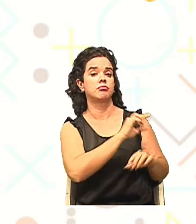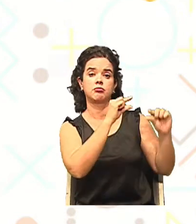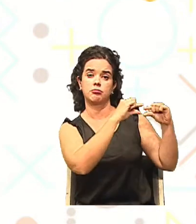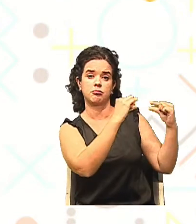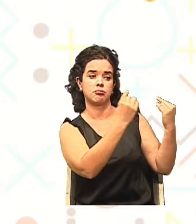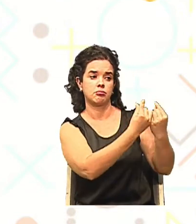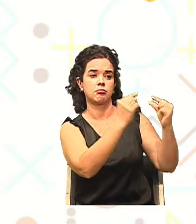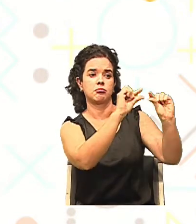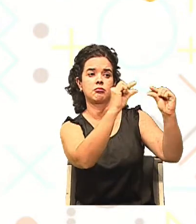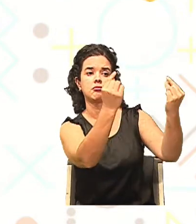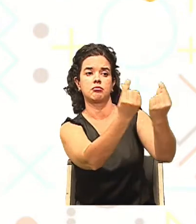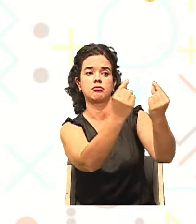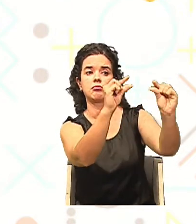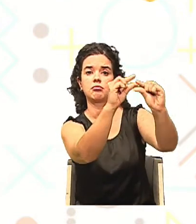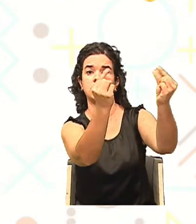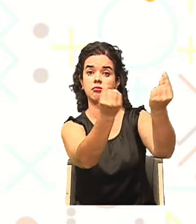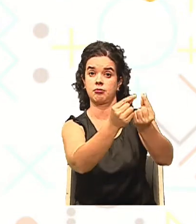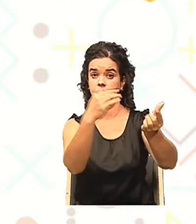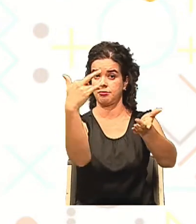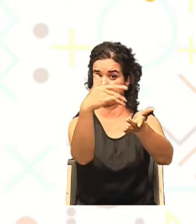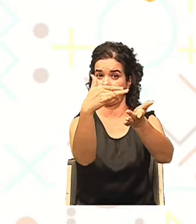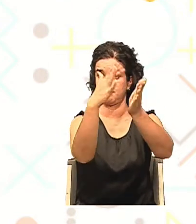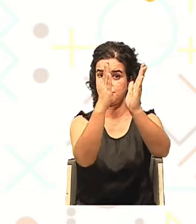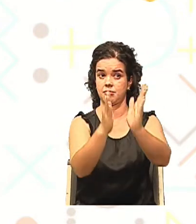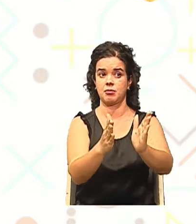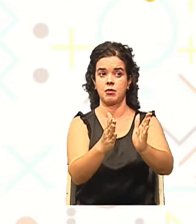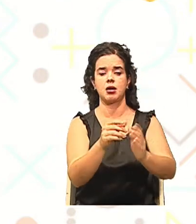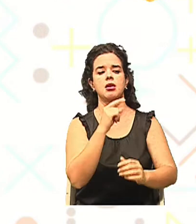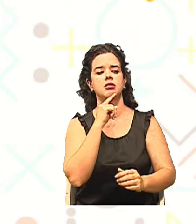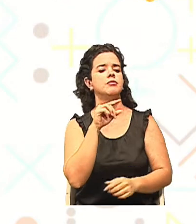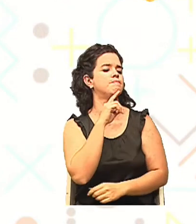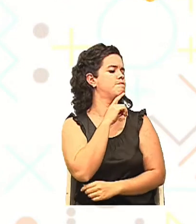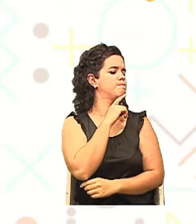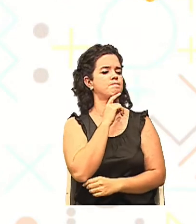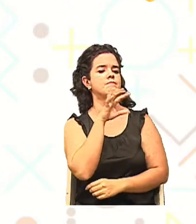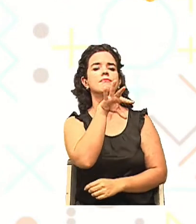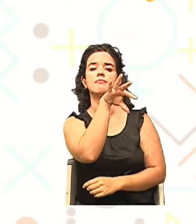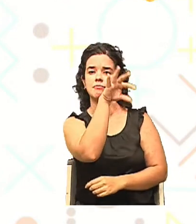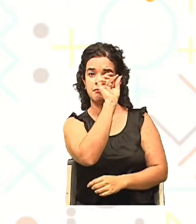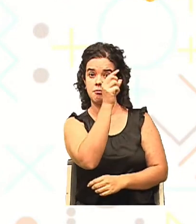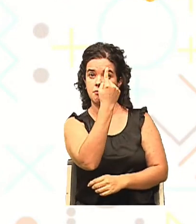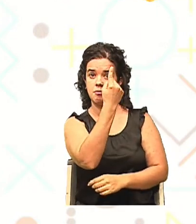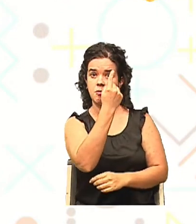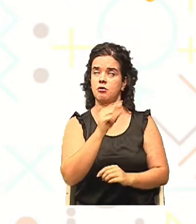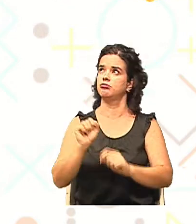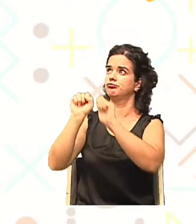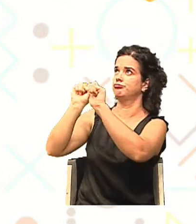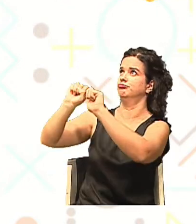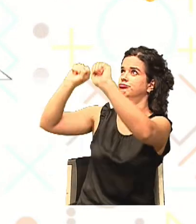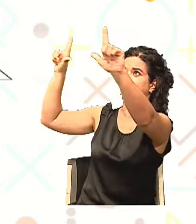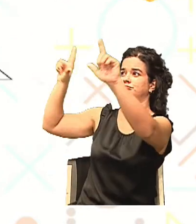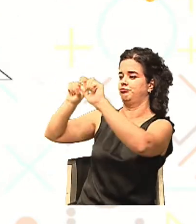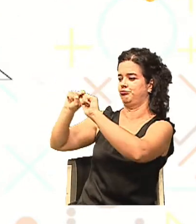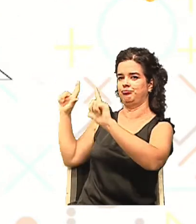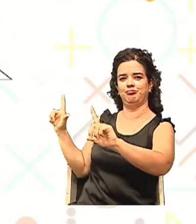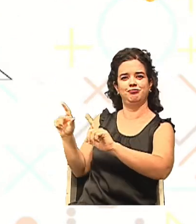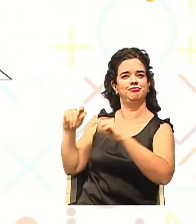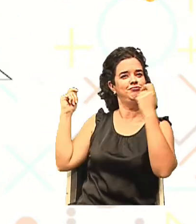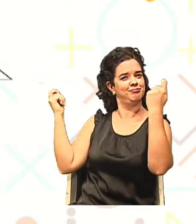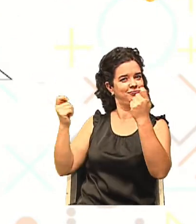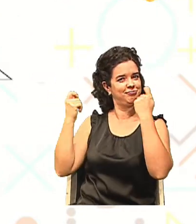de estudiantes para poner en los carteles y afiches de la celebración. ¿Se imagina qué chiva